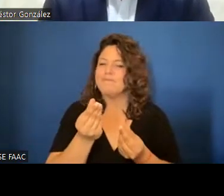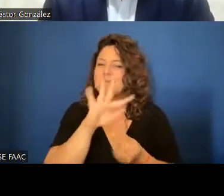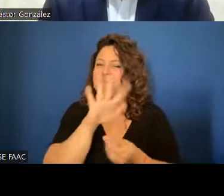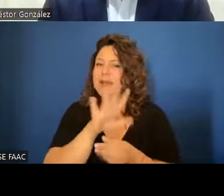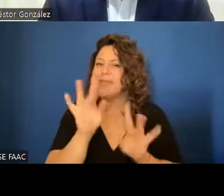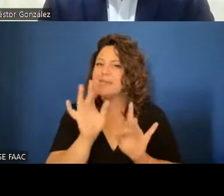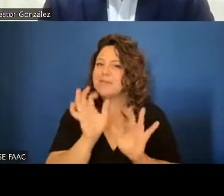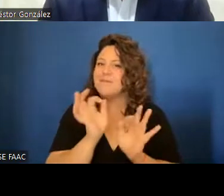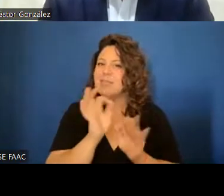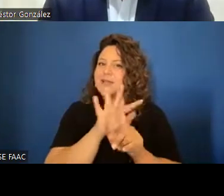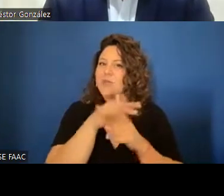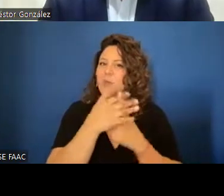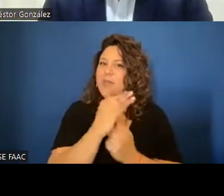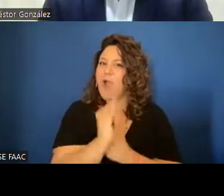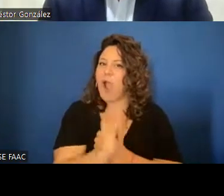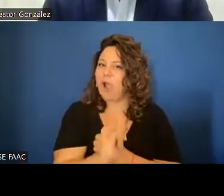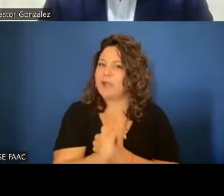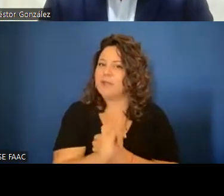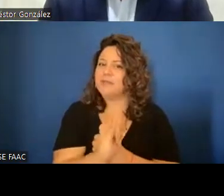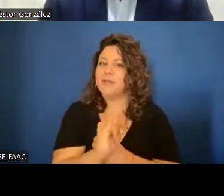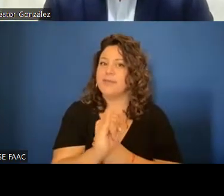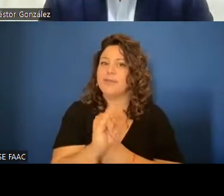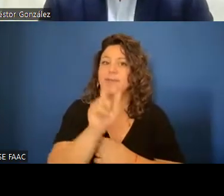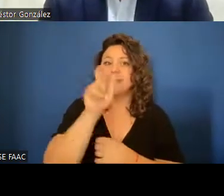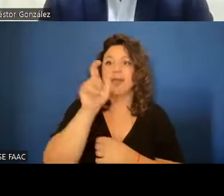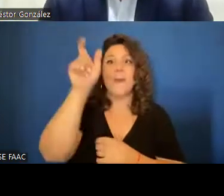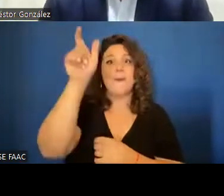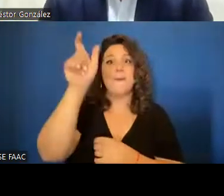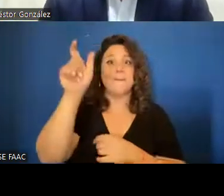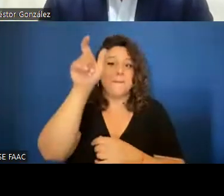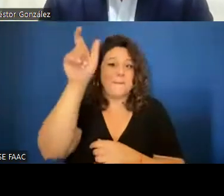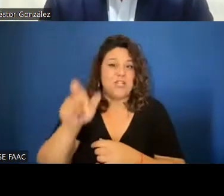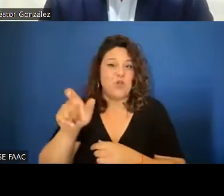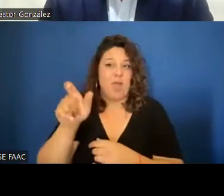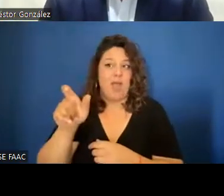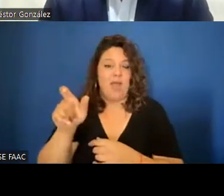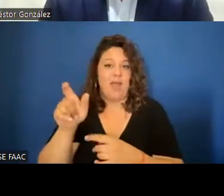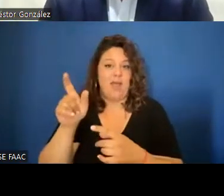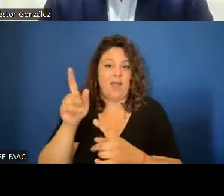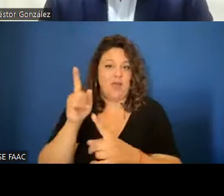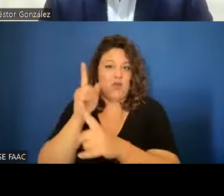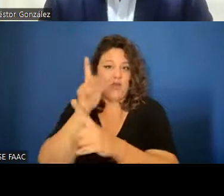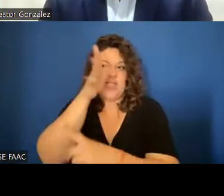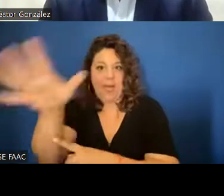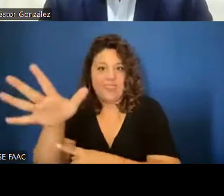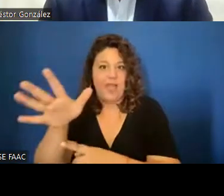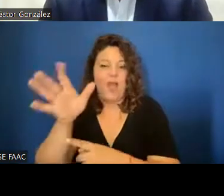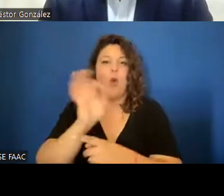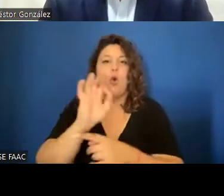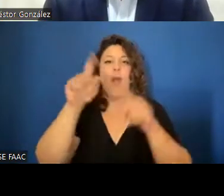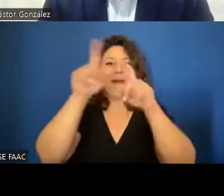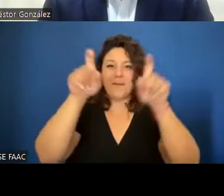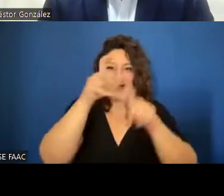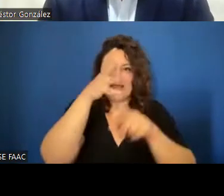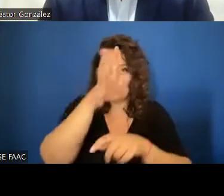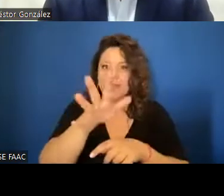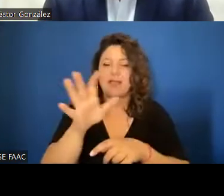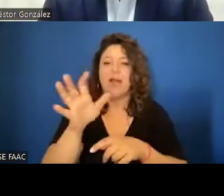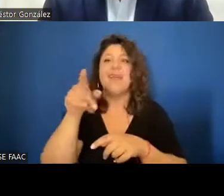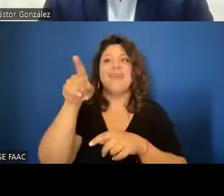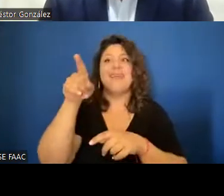papel que hagan la asociación. Bueno, en primer lugar, la propia persona discapacitada que dé el paso adelante de denunciar su situación. En segundo lugar,